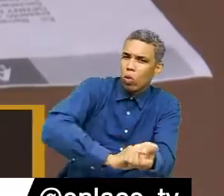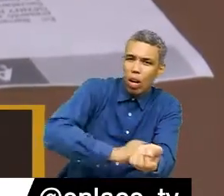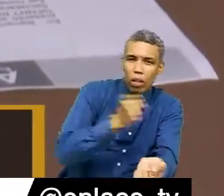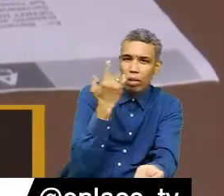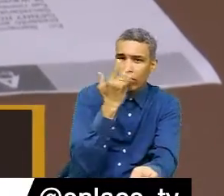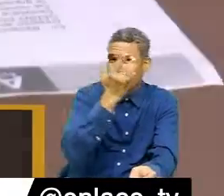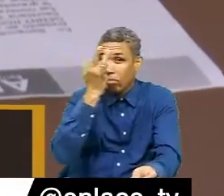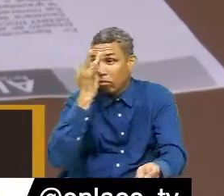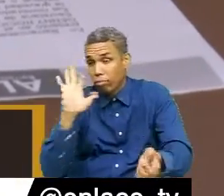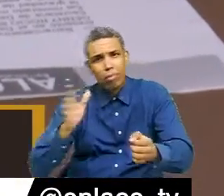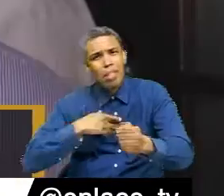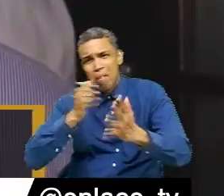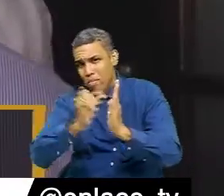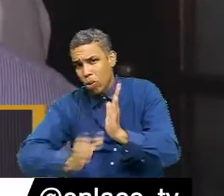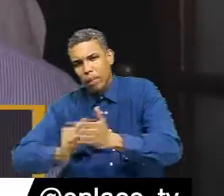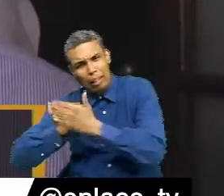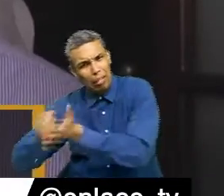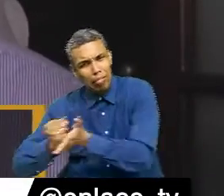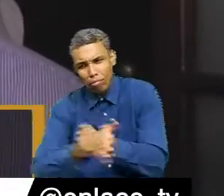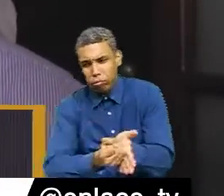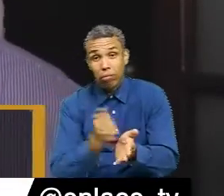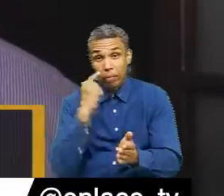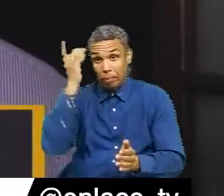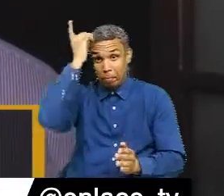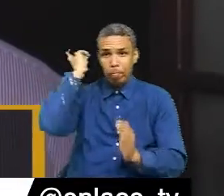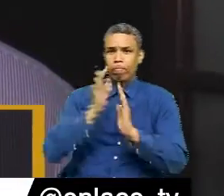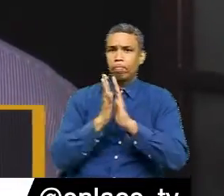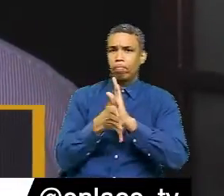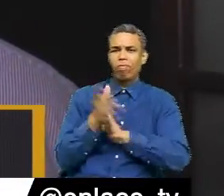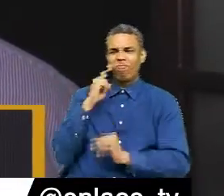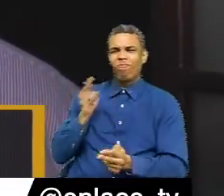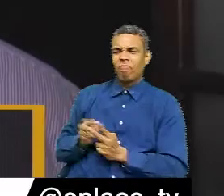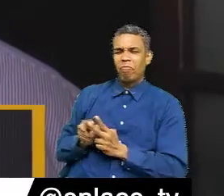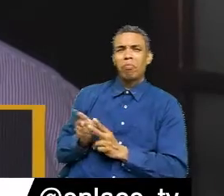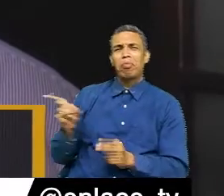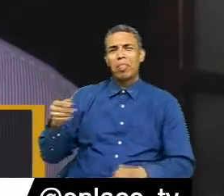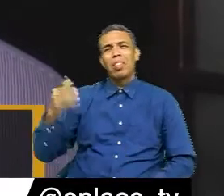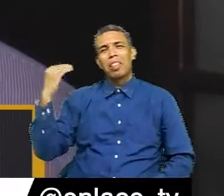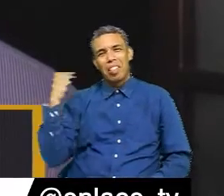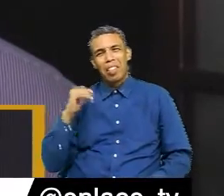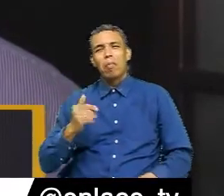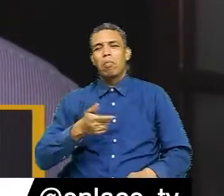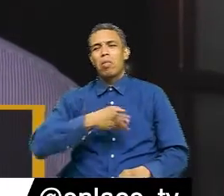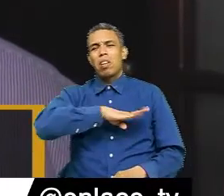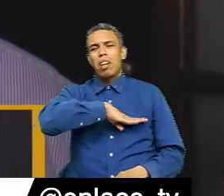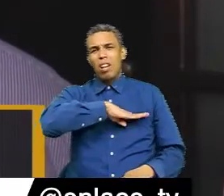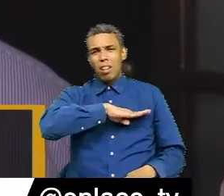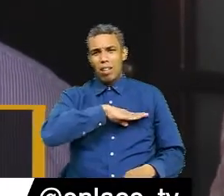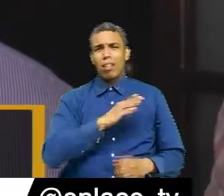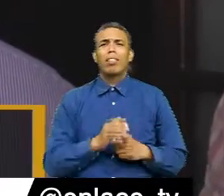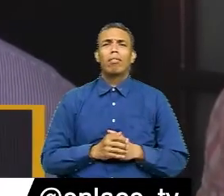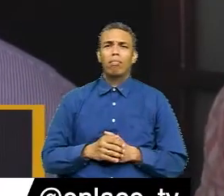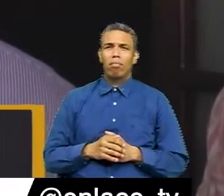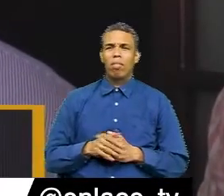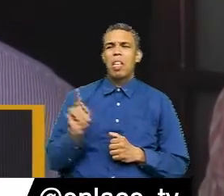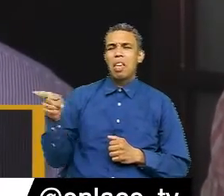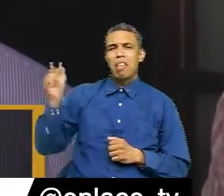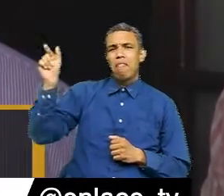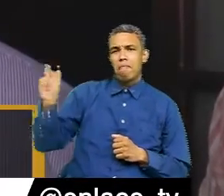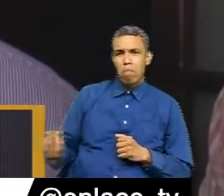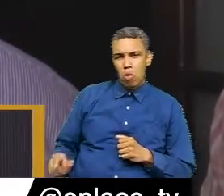tener la secretaría. Que venía siendo asesora del despacho del alcalde, persona de gran experiencia, nos acompañó